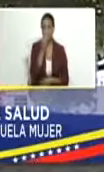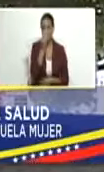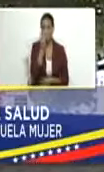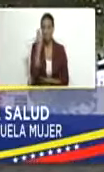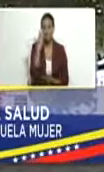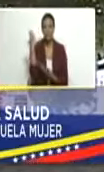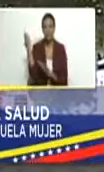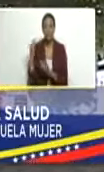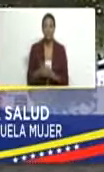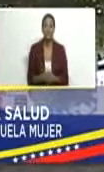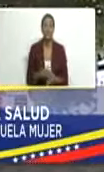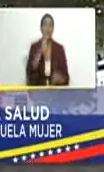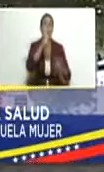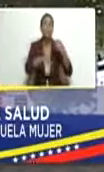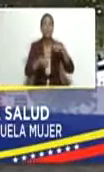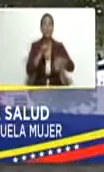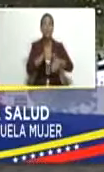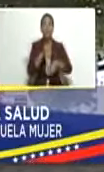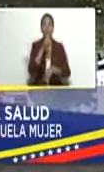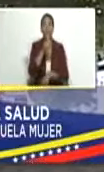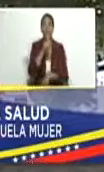Miren, última hora.